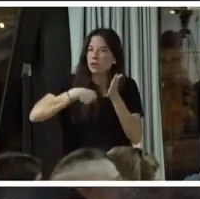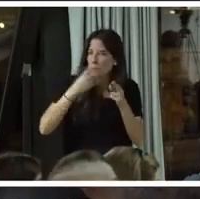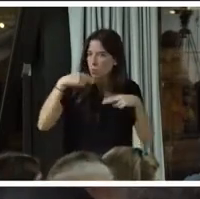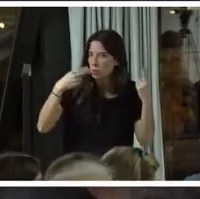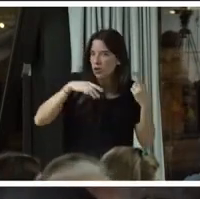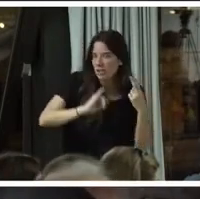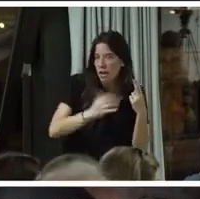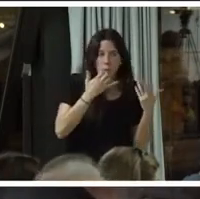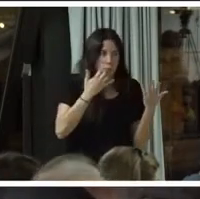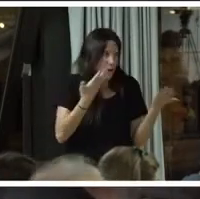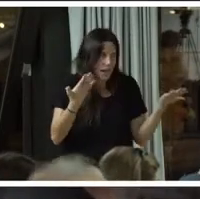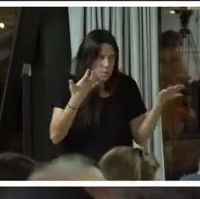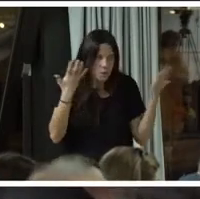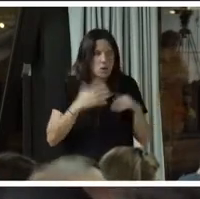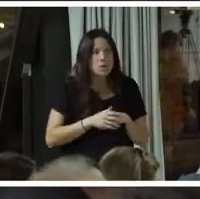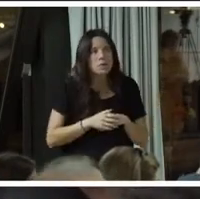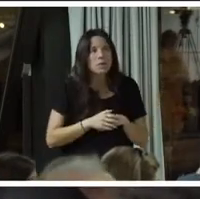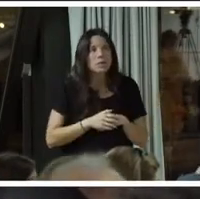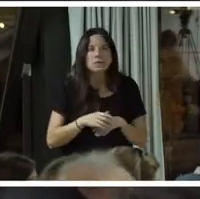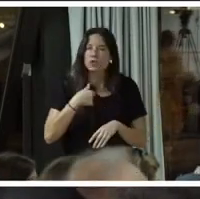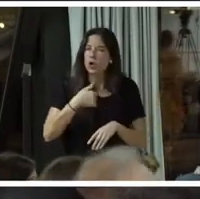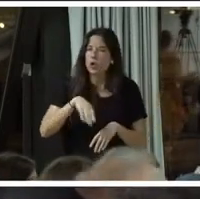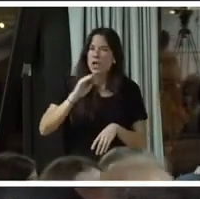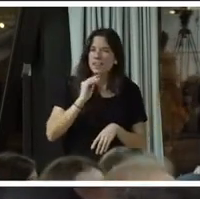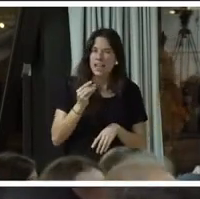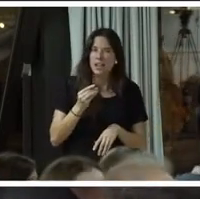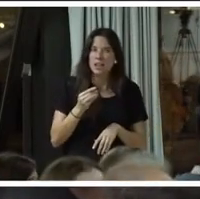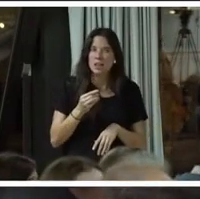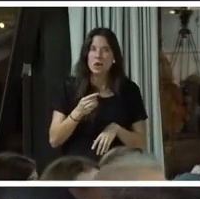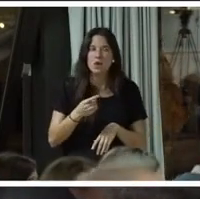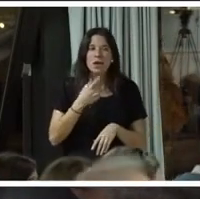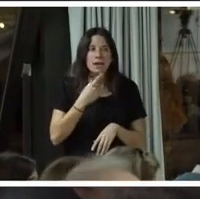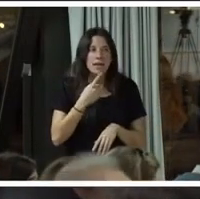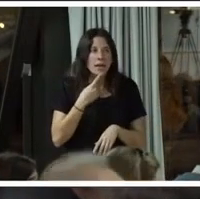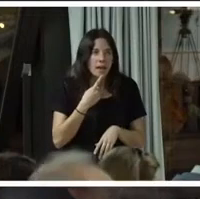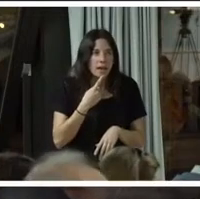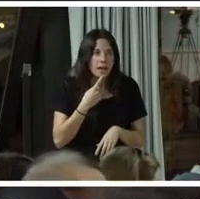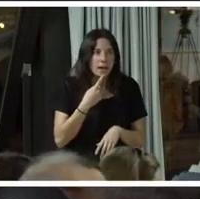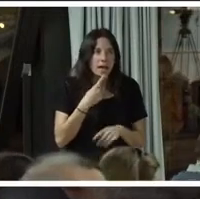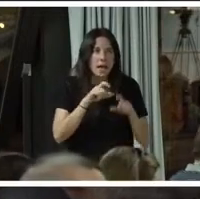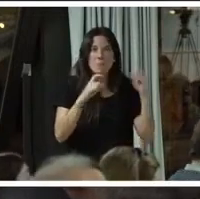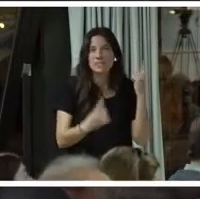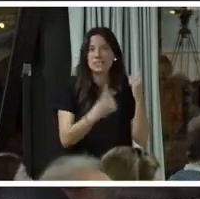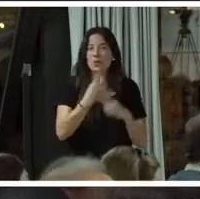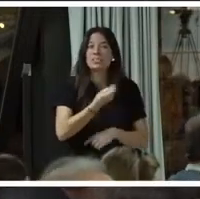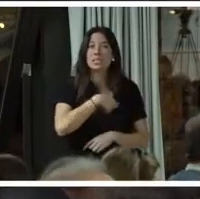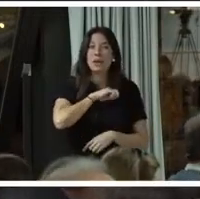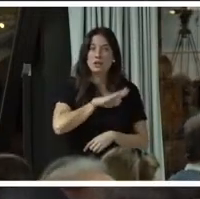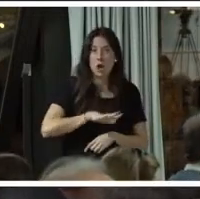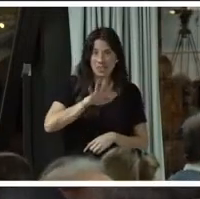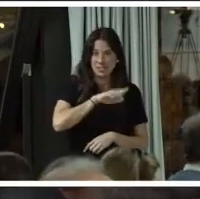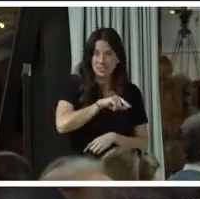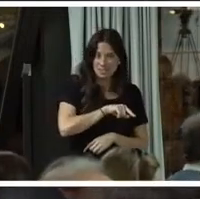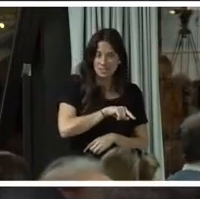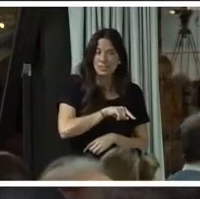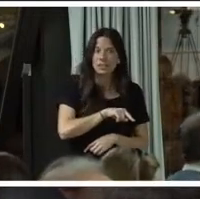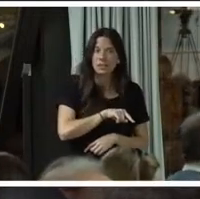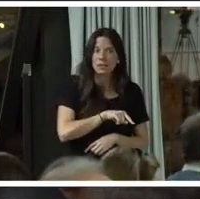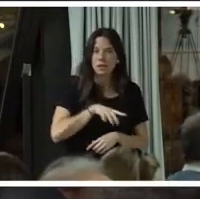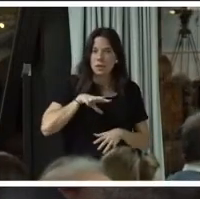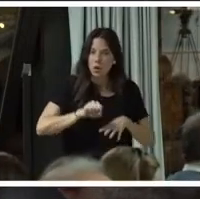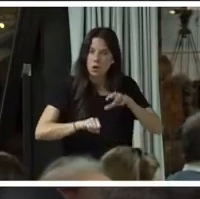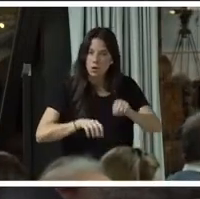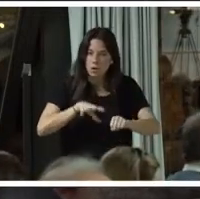públicos por poner un ejemplo no se prohíba que caf consa y otras empresas españolas estén